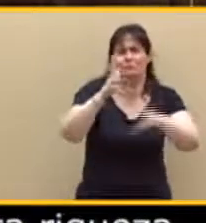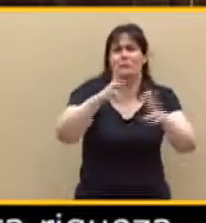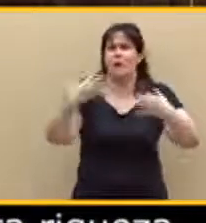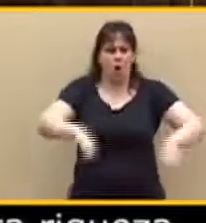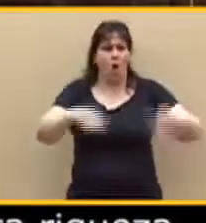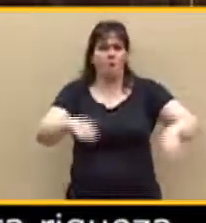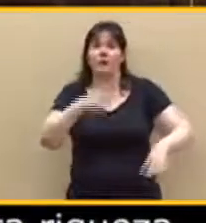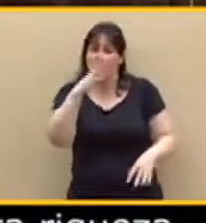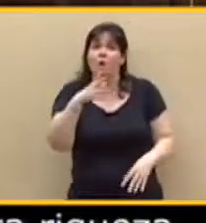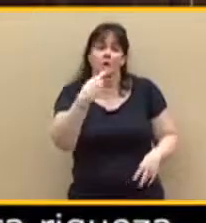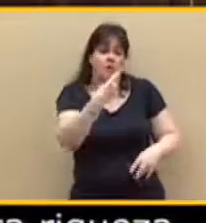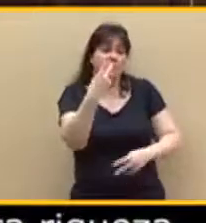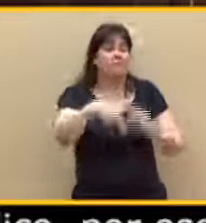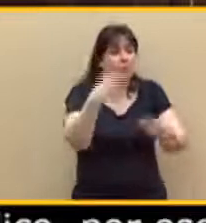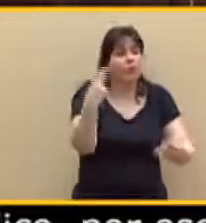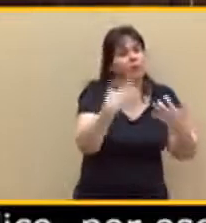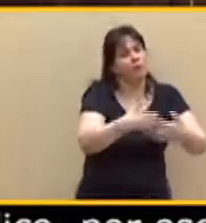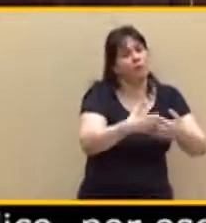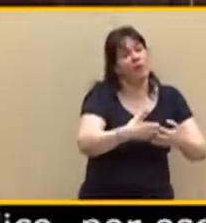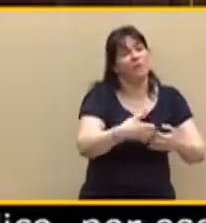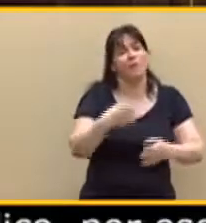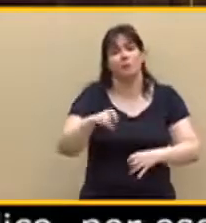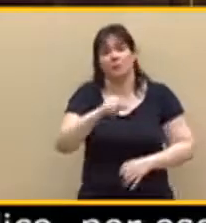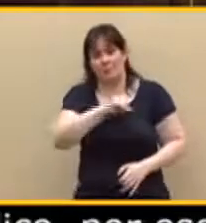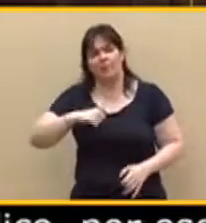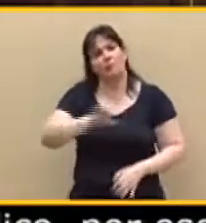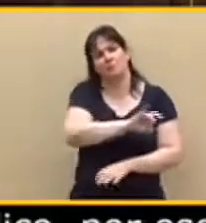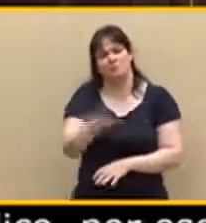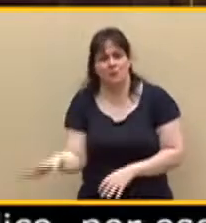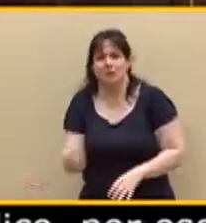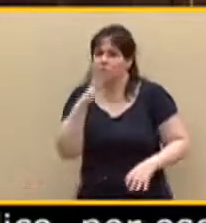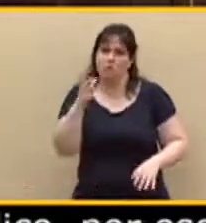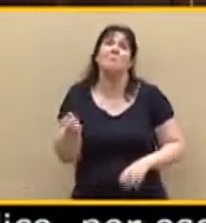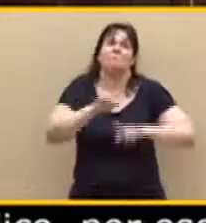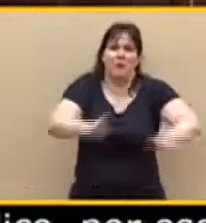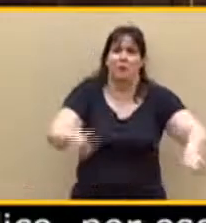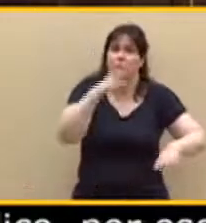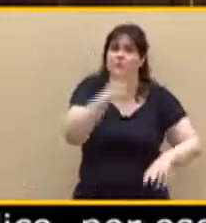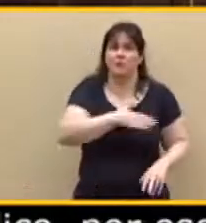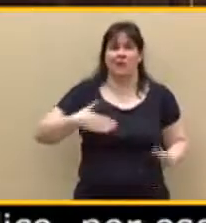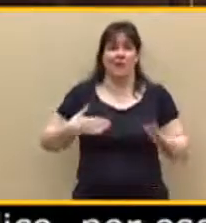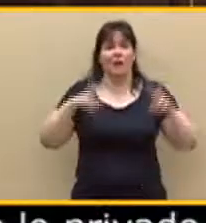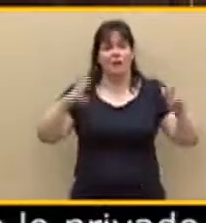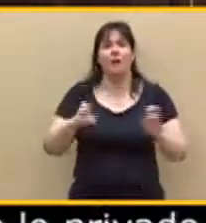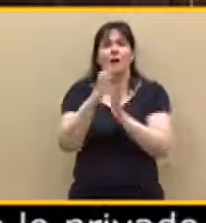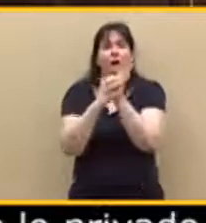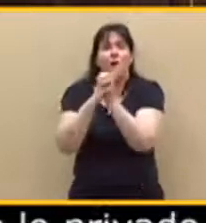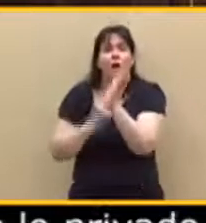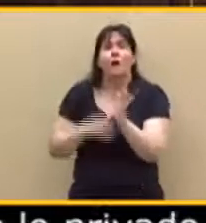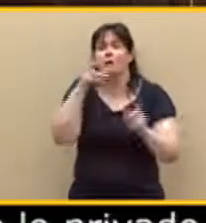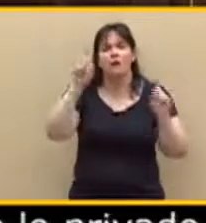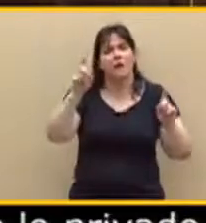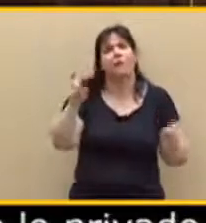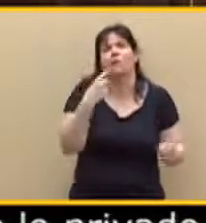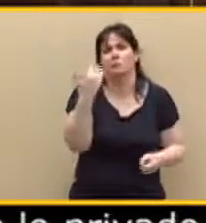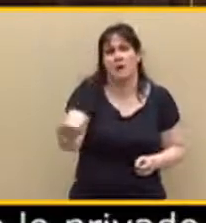funciona peor que lo privado. Quieren normalizar los recortes y nos cuentan que la educación va mal porque es que, claro, los profesores tienen muchas vacaciones y los